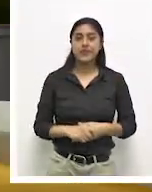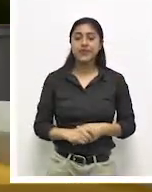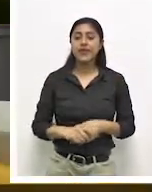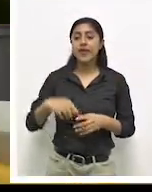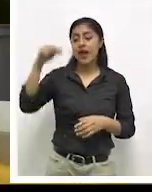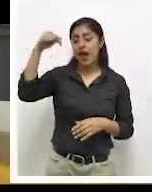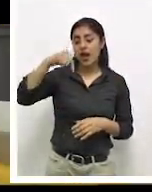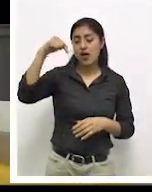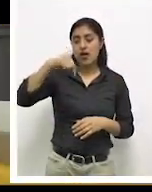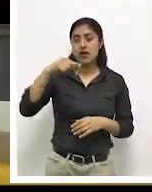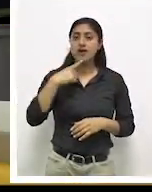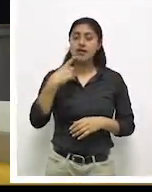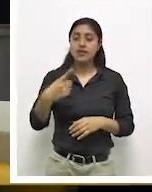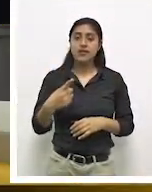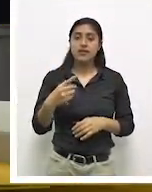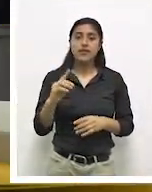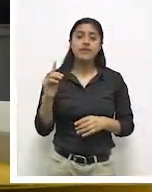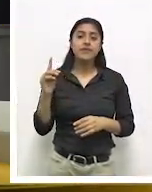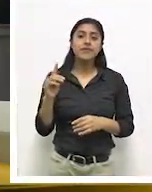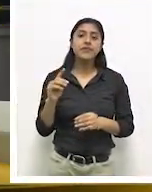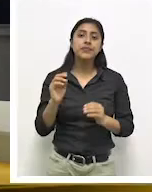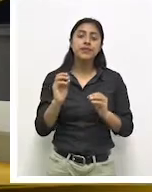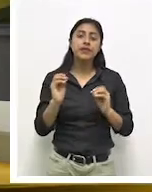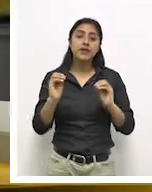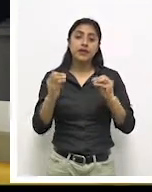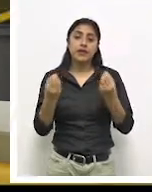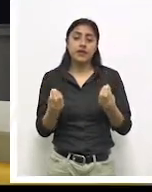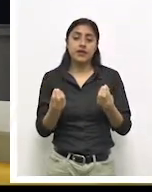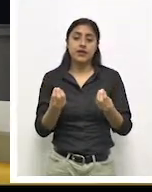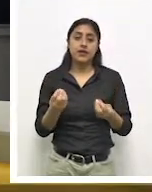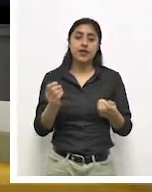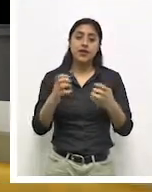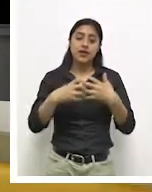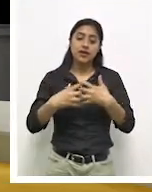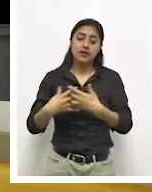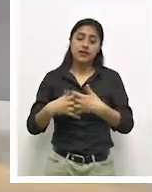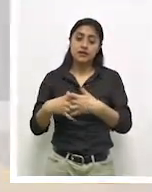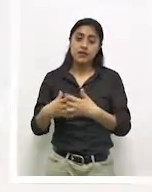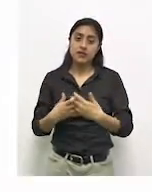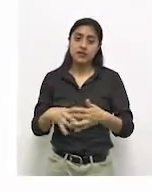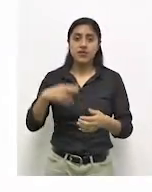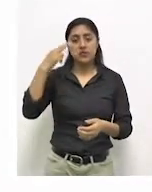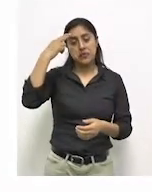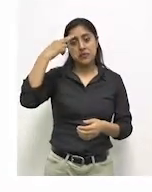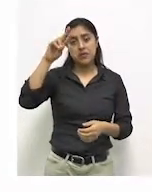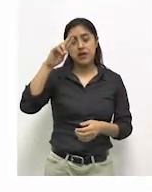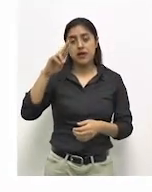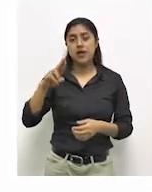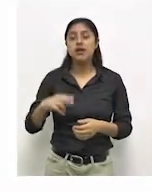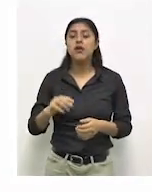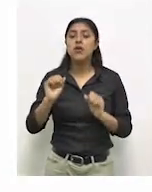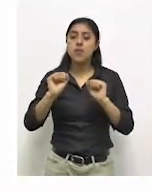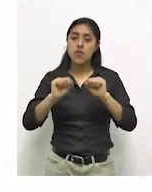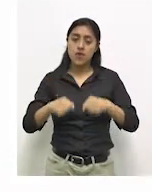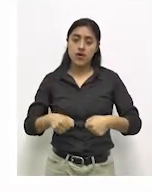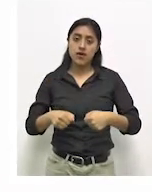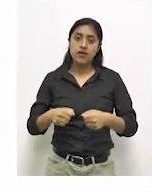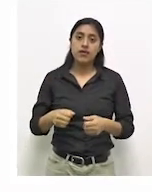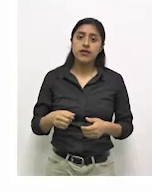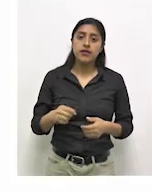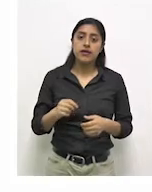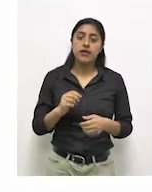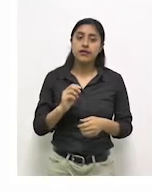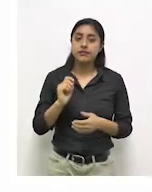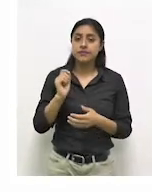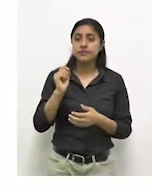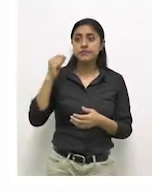Ahora le diremos dónde están ubicados los consulados que pueden atender las solicitudes de connacionales fuera de Guatemala. Estos son el consulado de